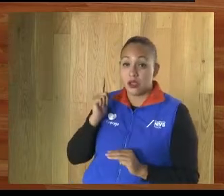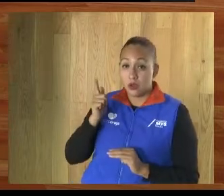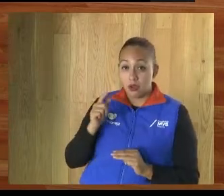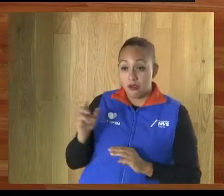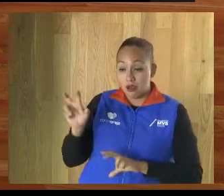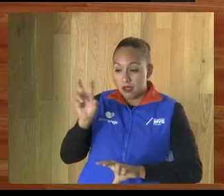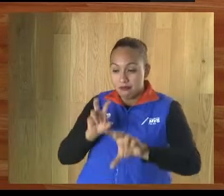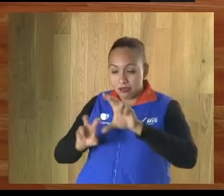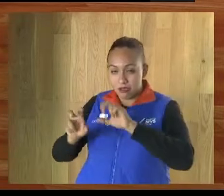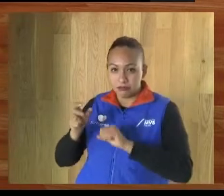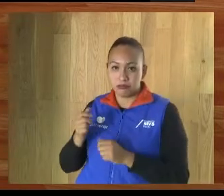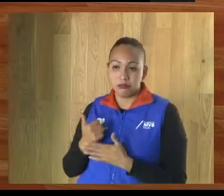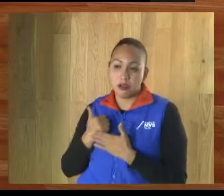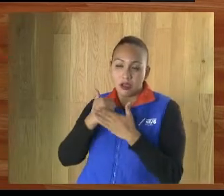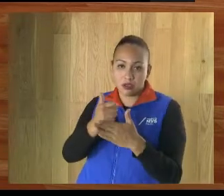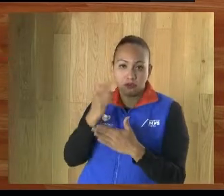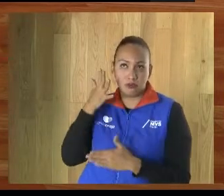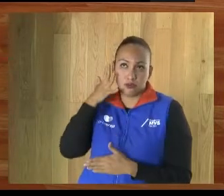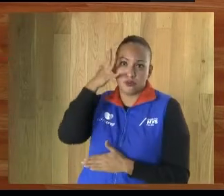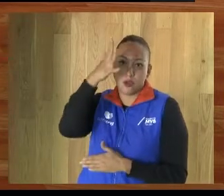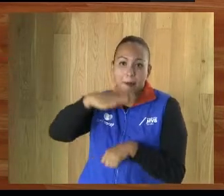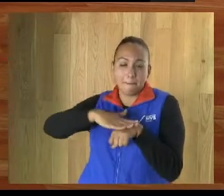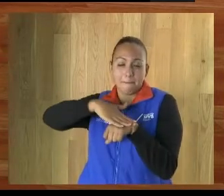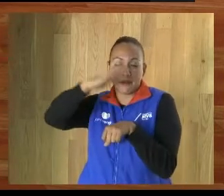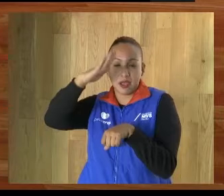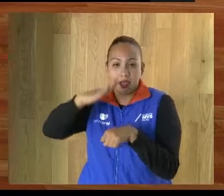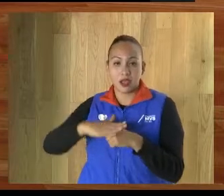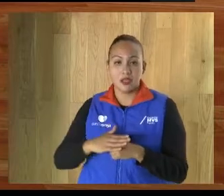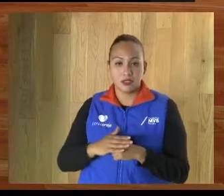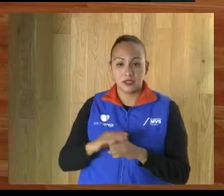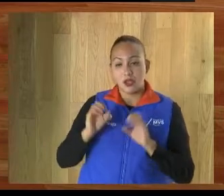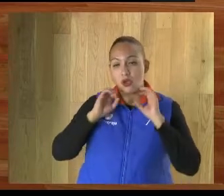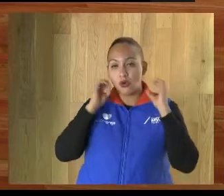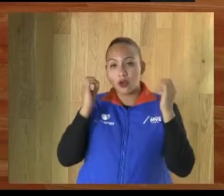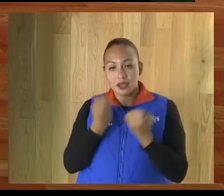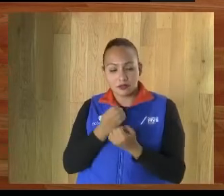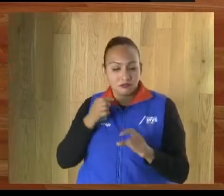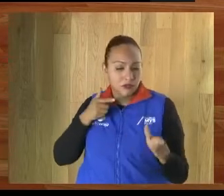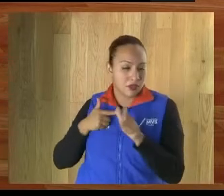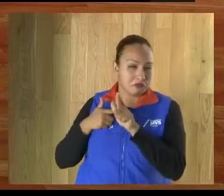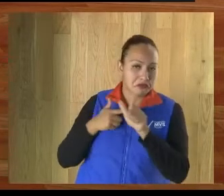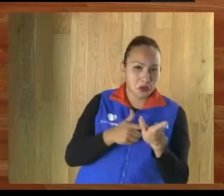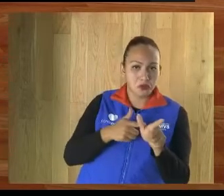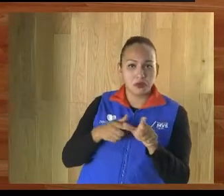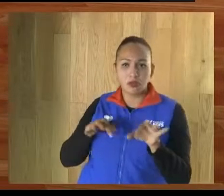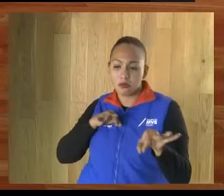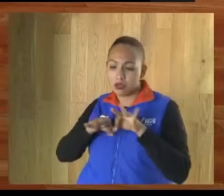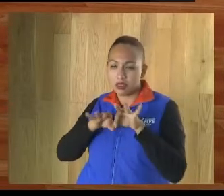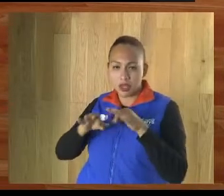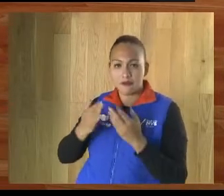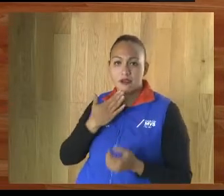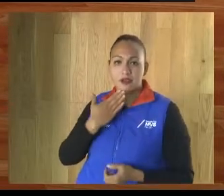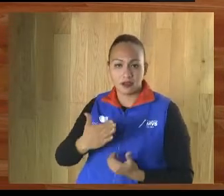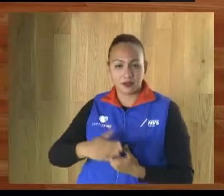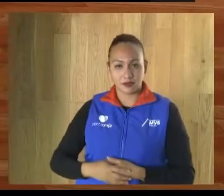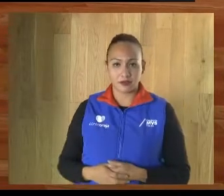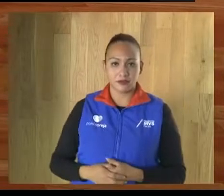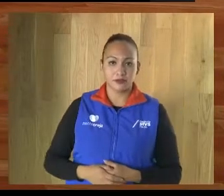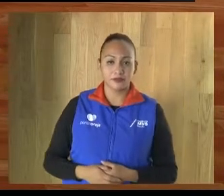fondos donde hay pues más organizaciones sostenibles, ¿no? Y con esto